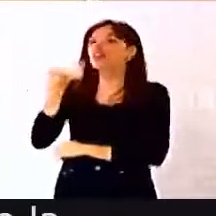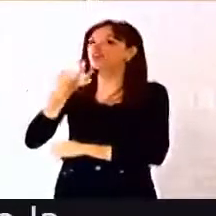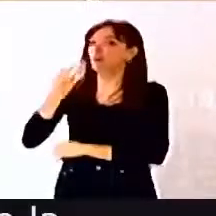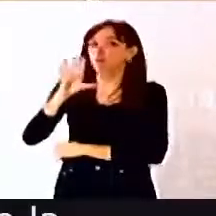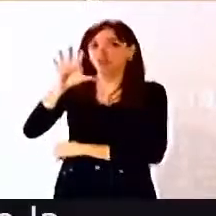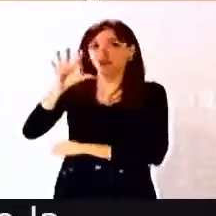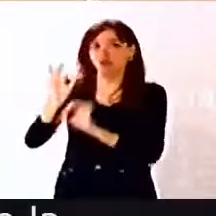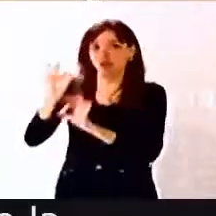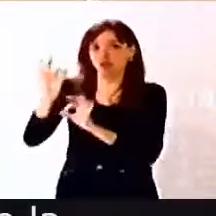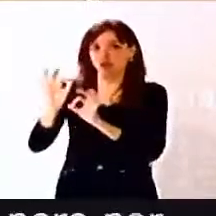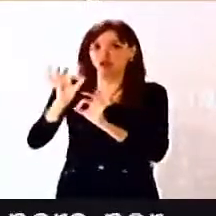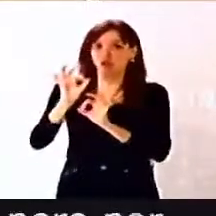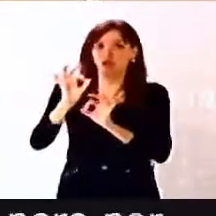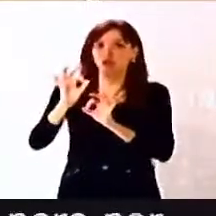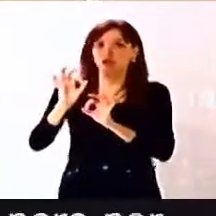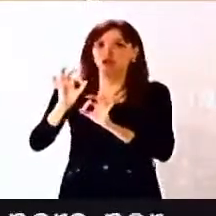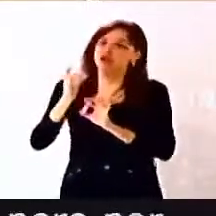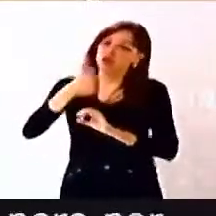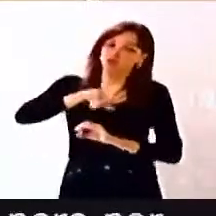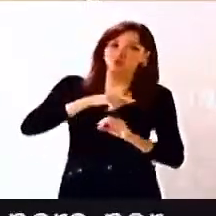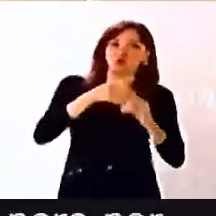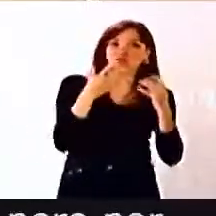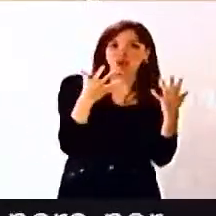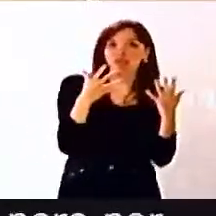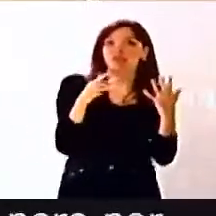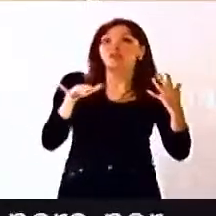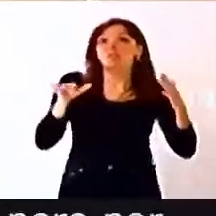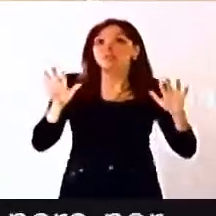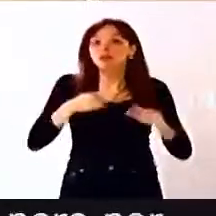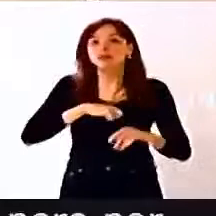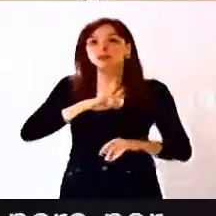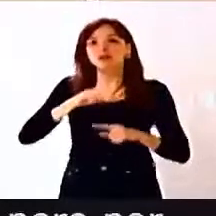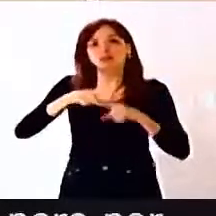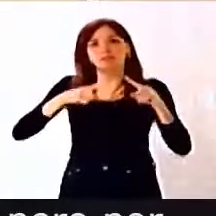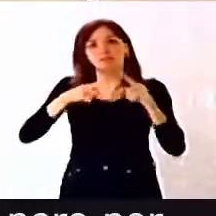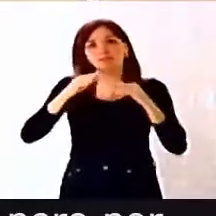pero por debajo de la media nacional, en cualquier caso.